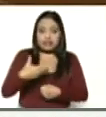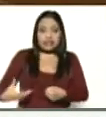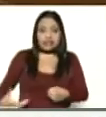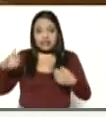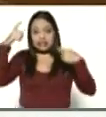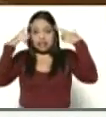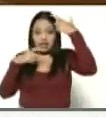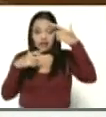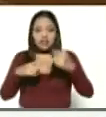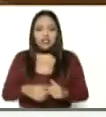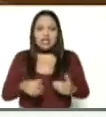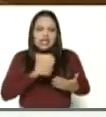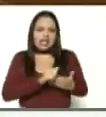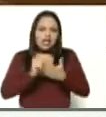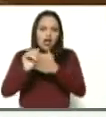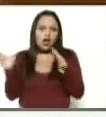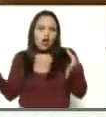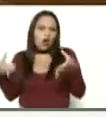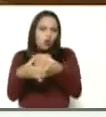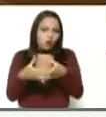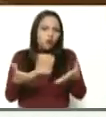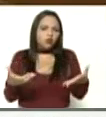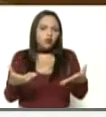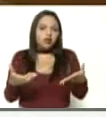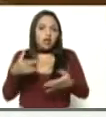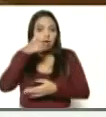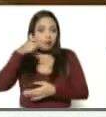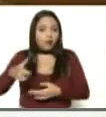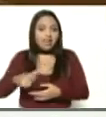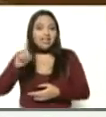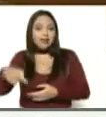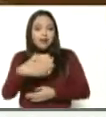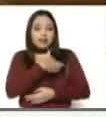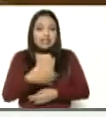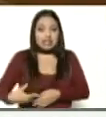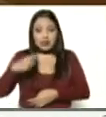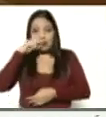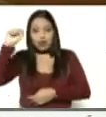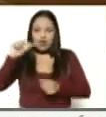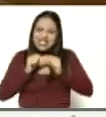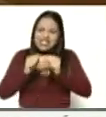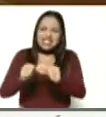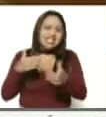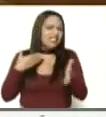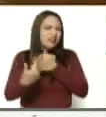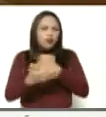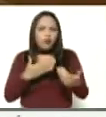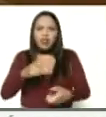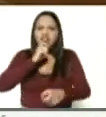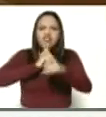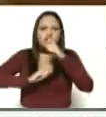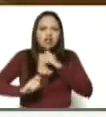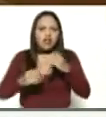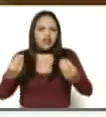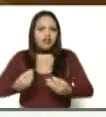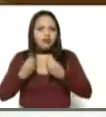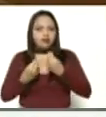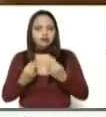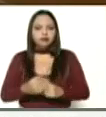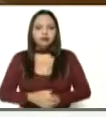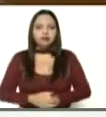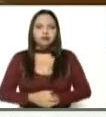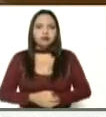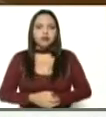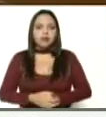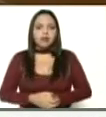lo encabezó junto con su pueblo, y hoy en día Nicolás Maduro Moros lo sigue pese a todas las circunstancias que vivimos. Así